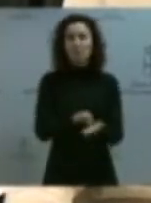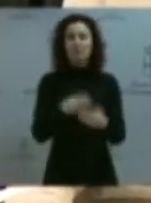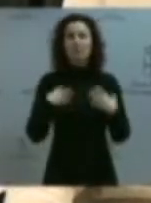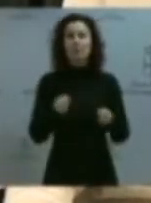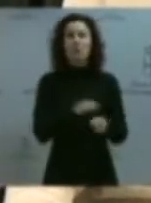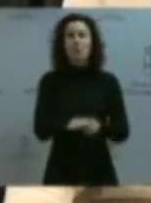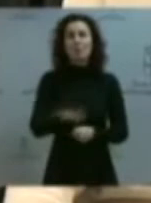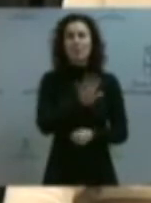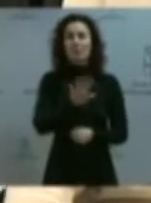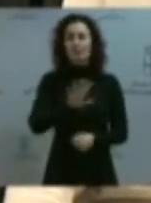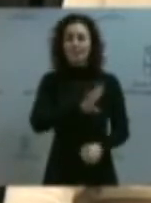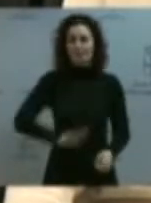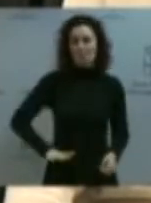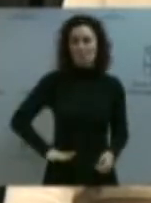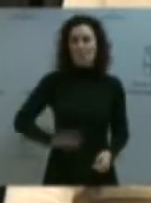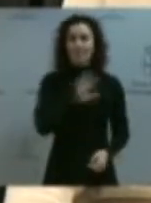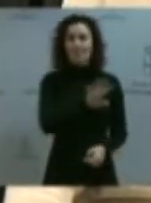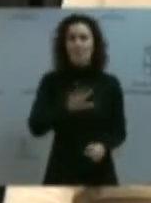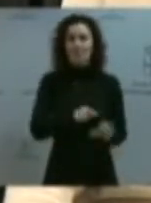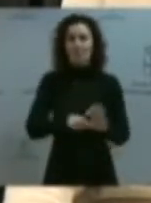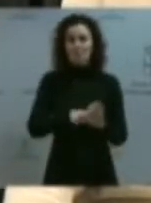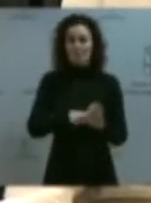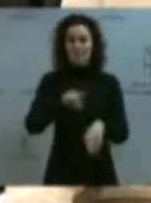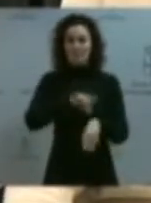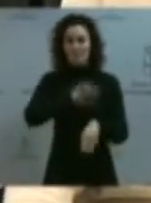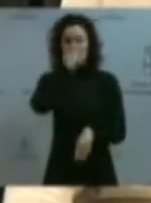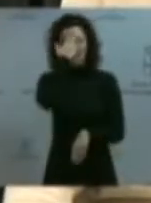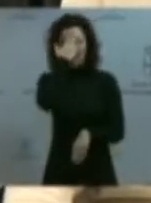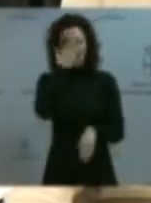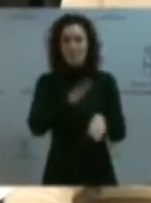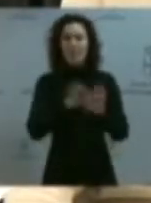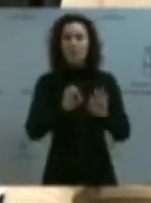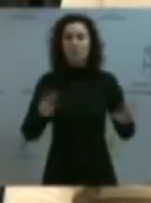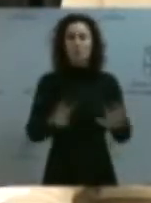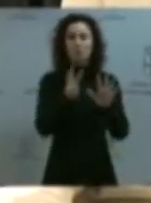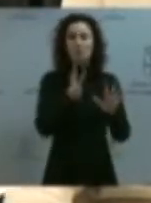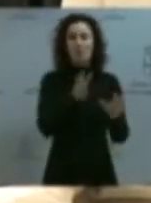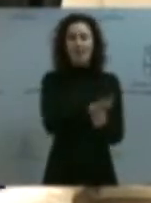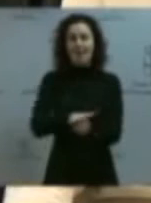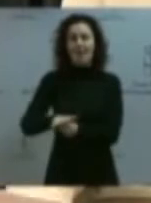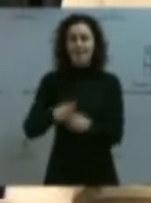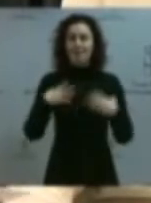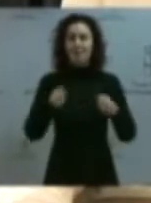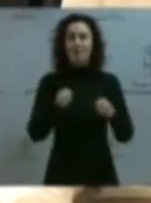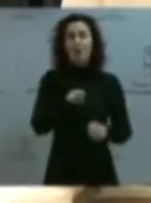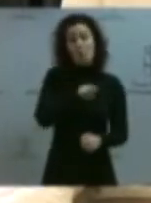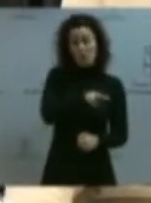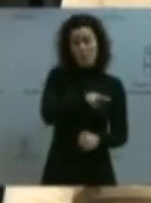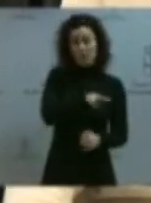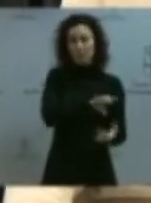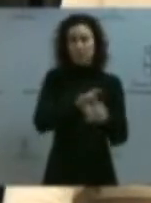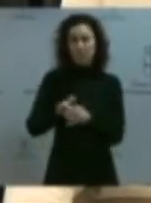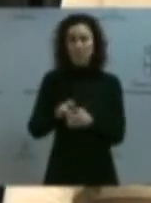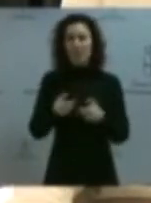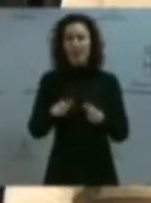55 plazas de médico de familia para las 8 áreas sanitarias, de las cuales 12 corresponden al Área 5. Con la cobertura de estas plazas, que